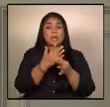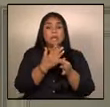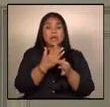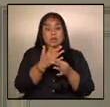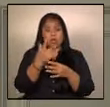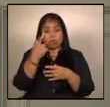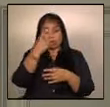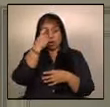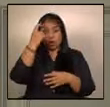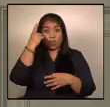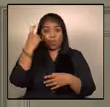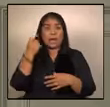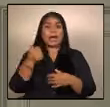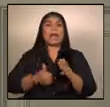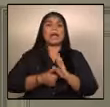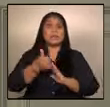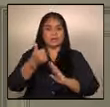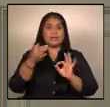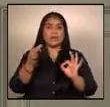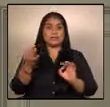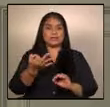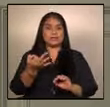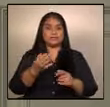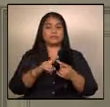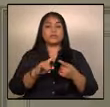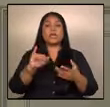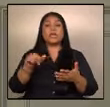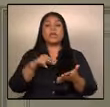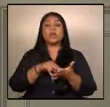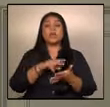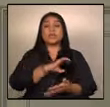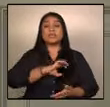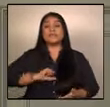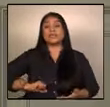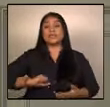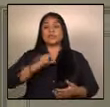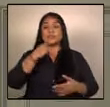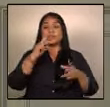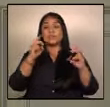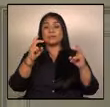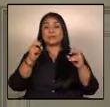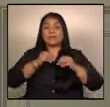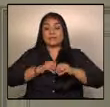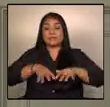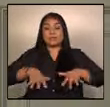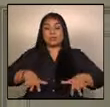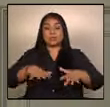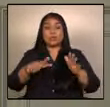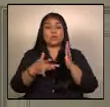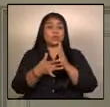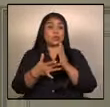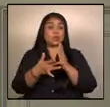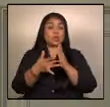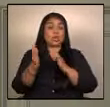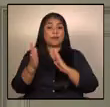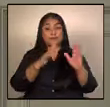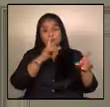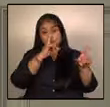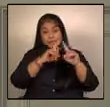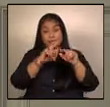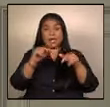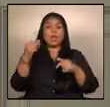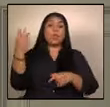calificada. En julio, en El Salvador, estaremos viendo el tema de infraestructura y tecnología, y en octubre, en